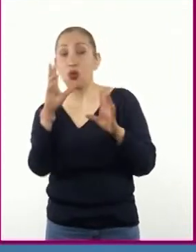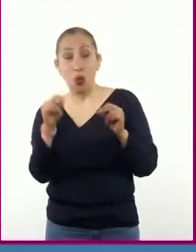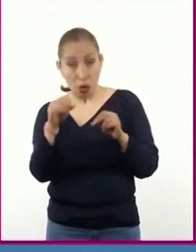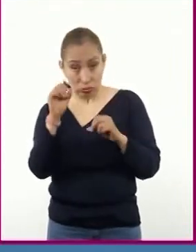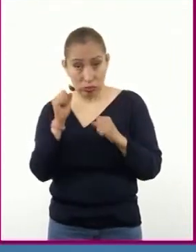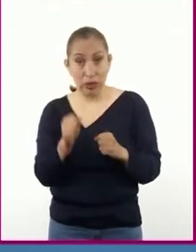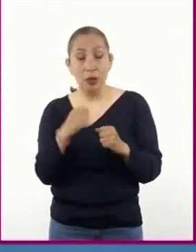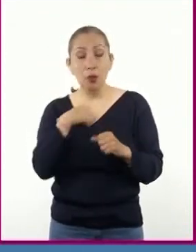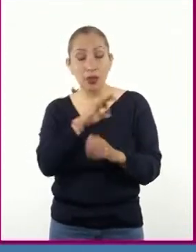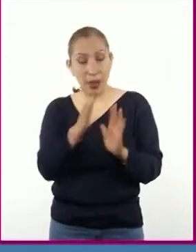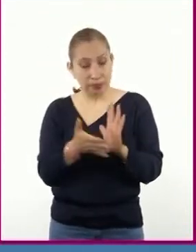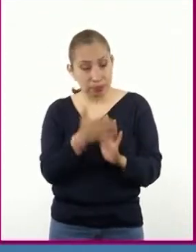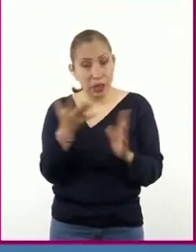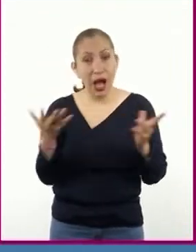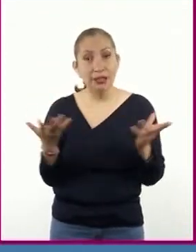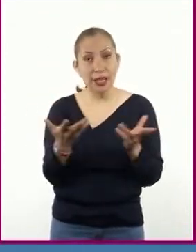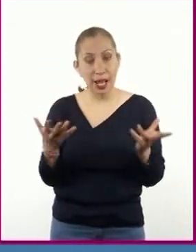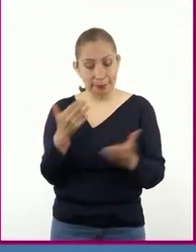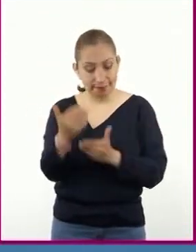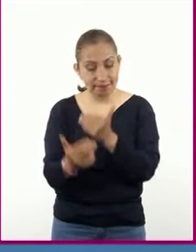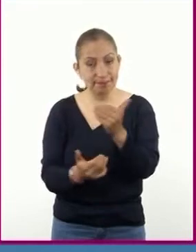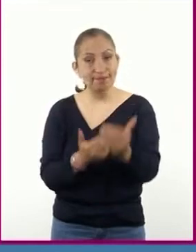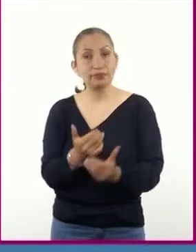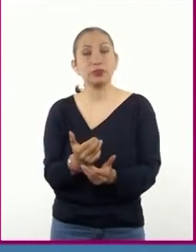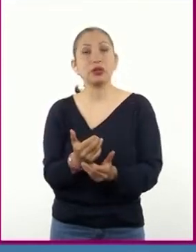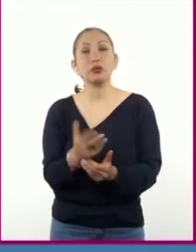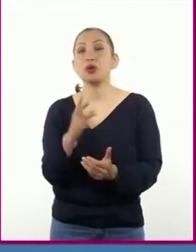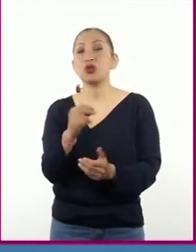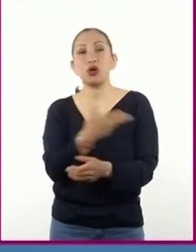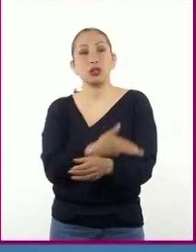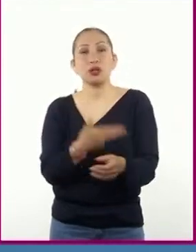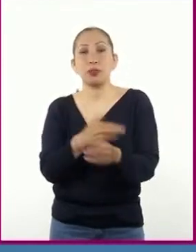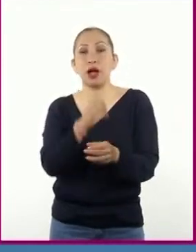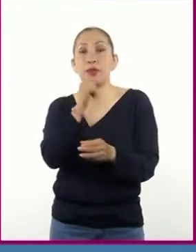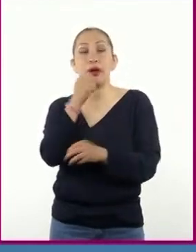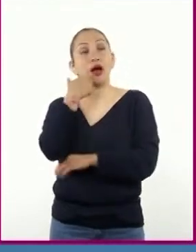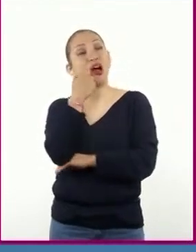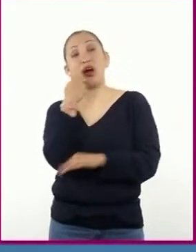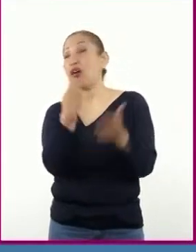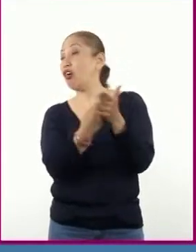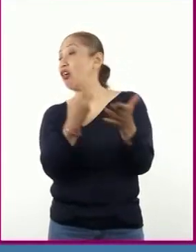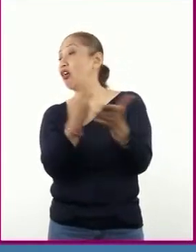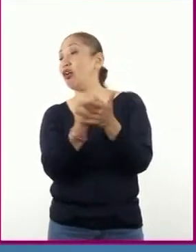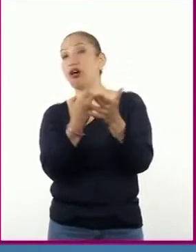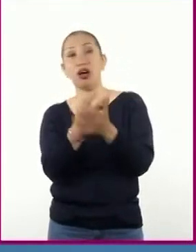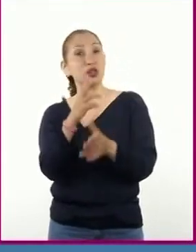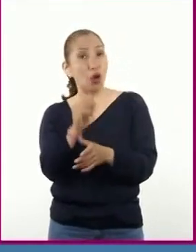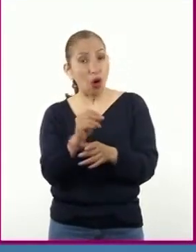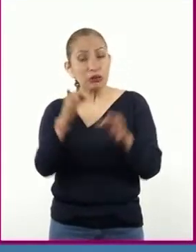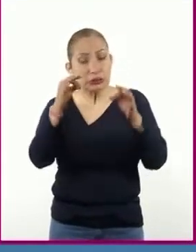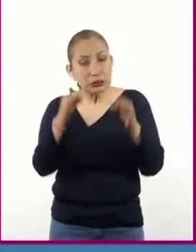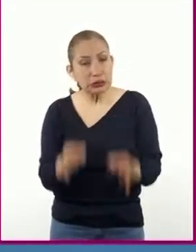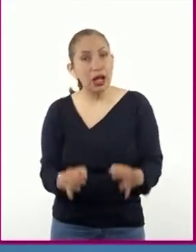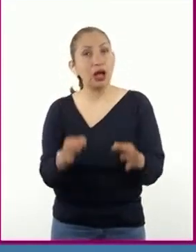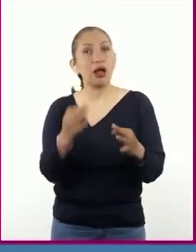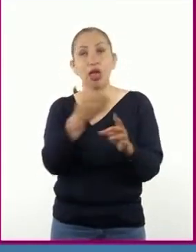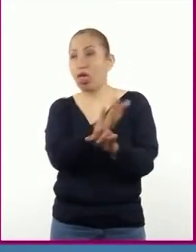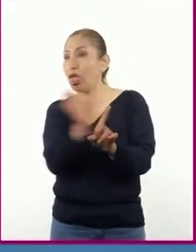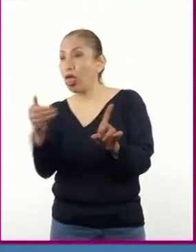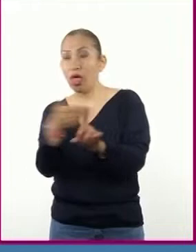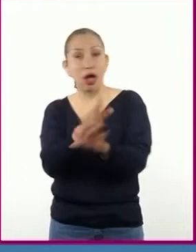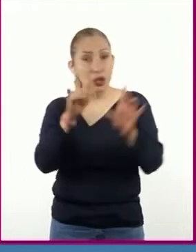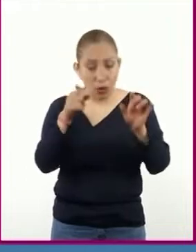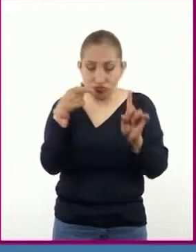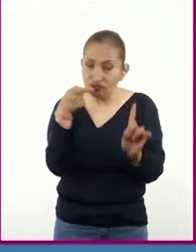ser constructivas y constructivos, pues no resolvemos nada con solo criticar, de concretar sin divagar